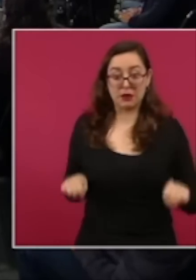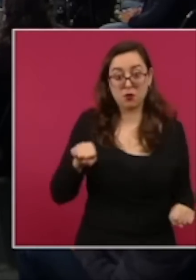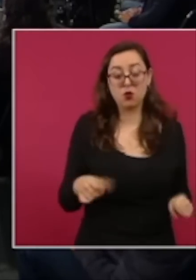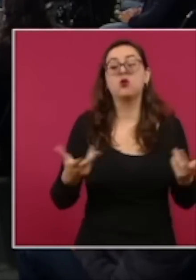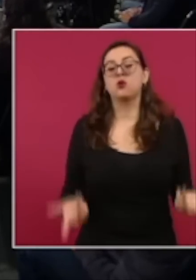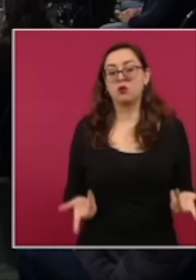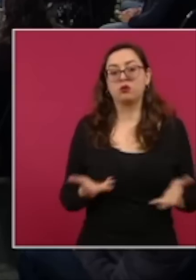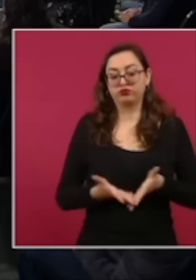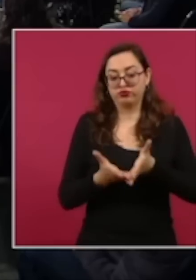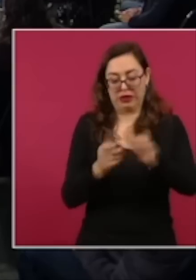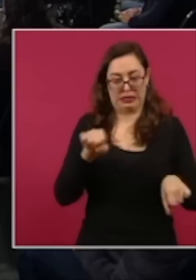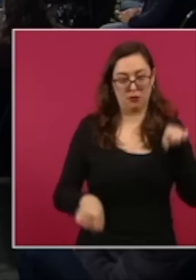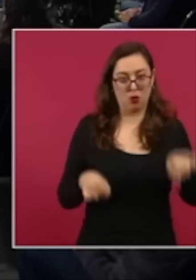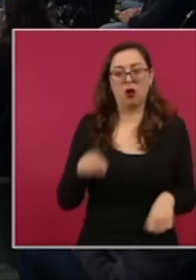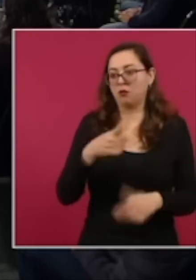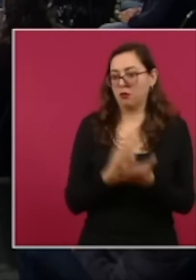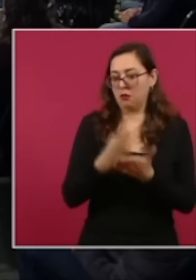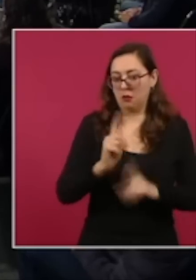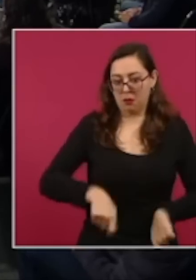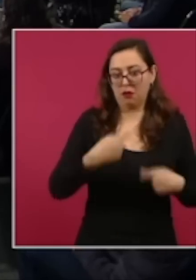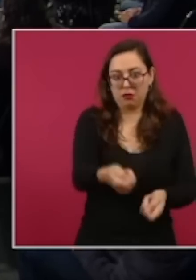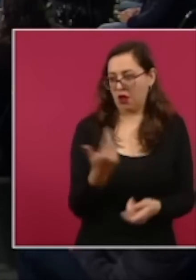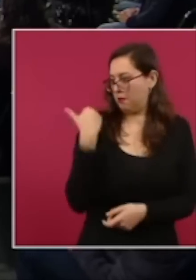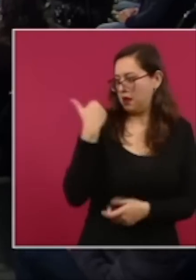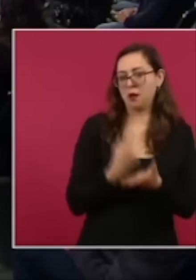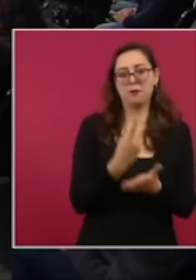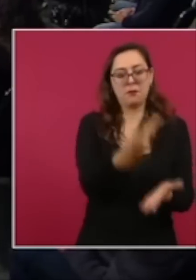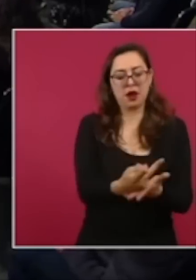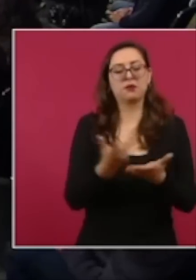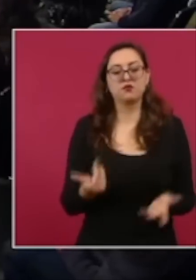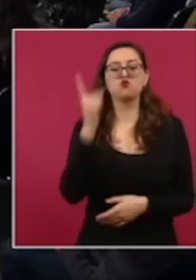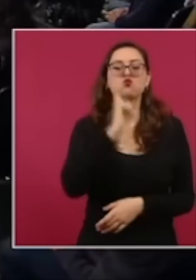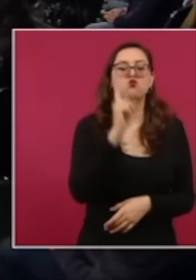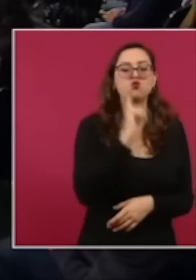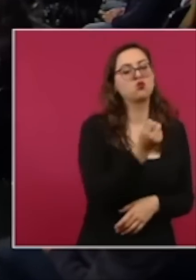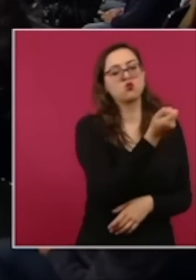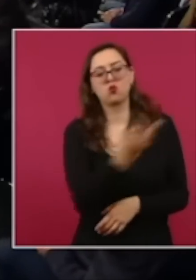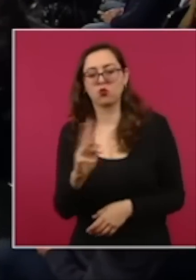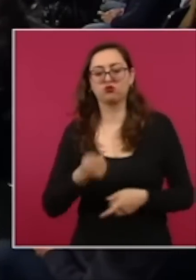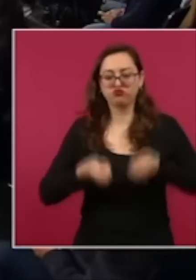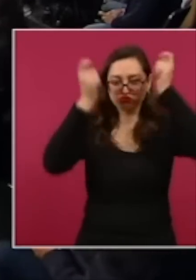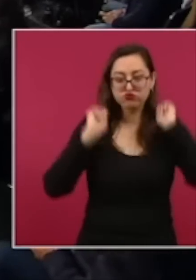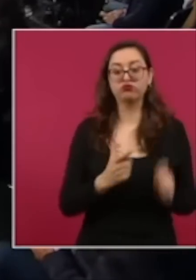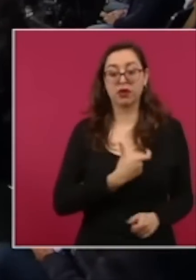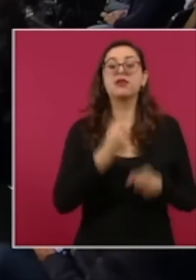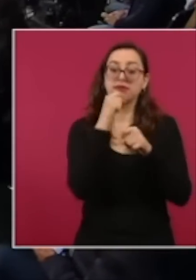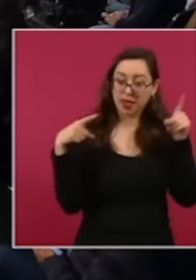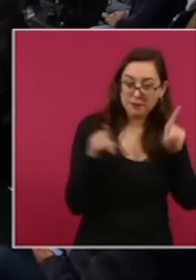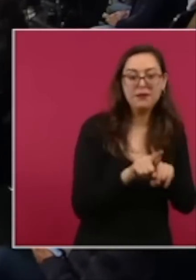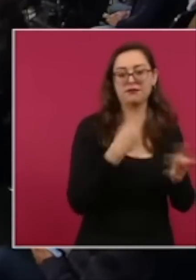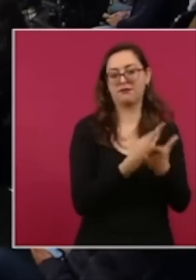entregamos aquí el premio a las que participaron, mujeres y su entrenadora.